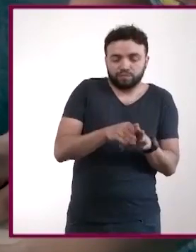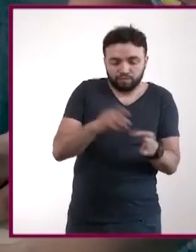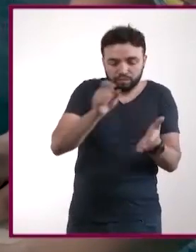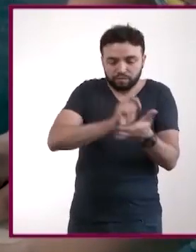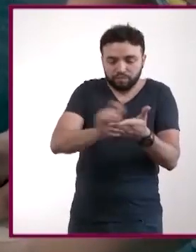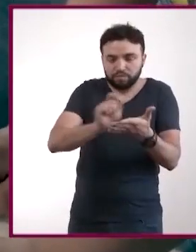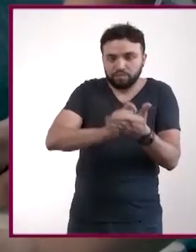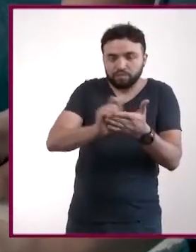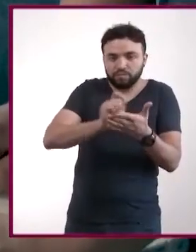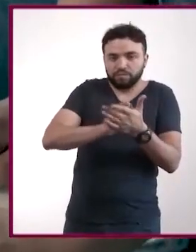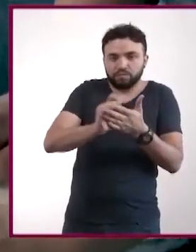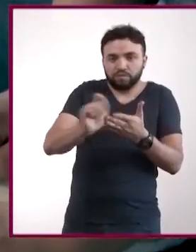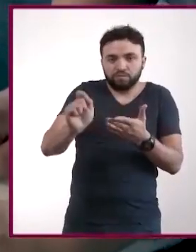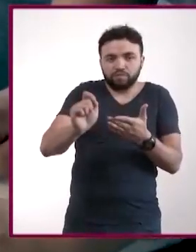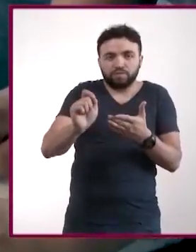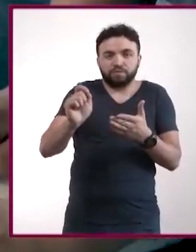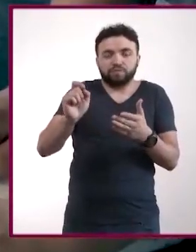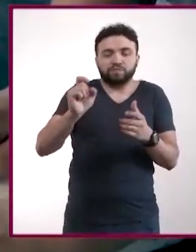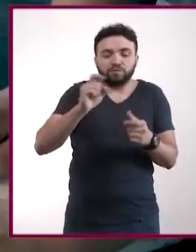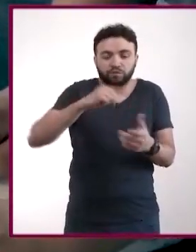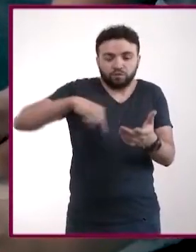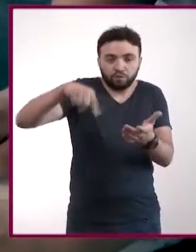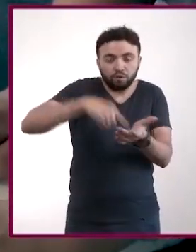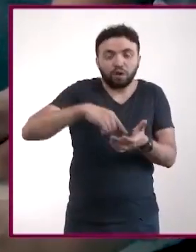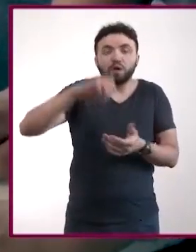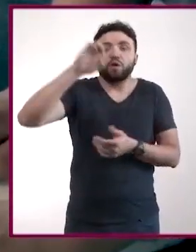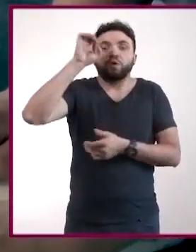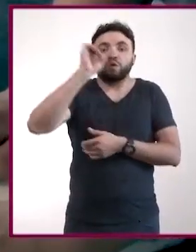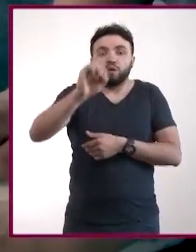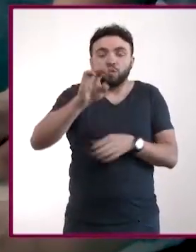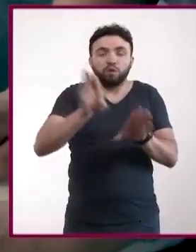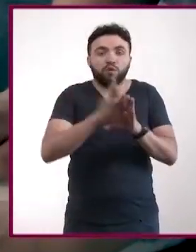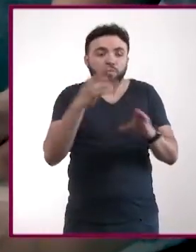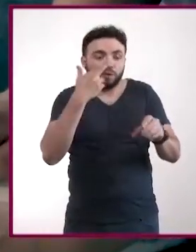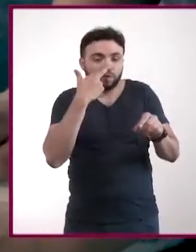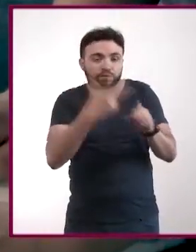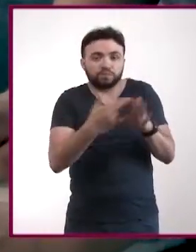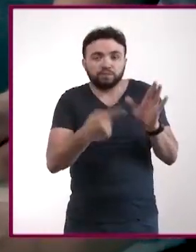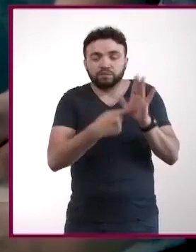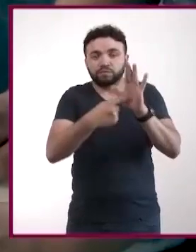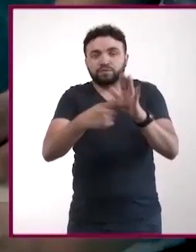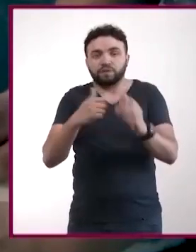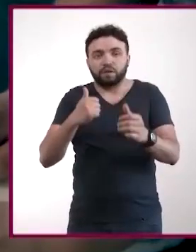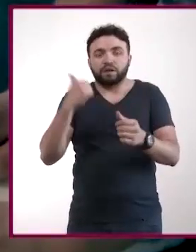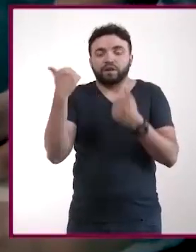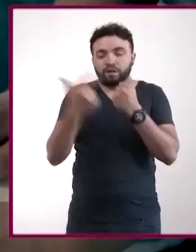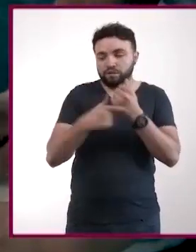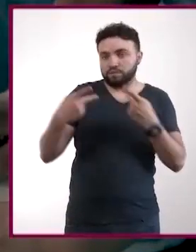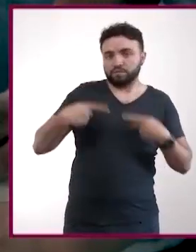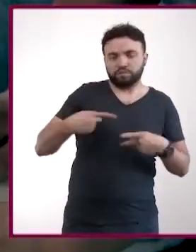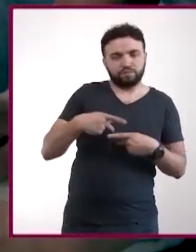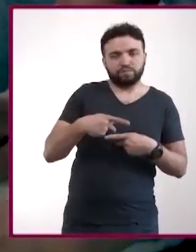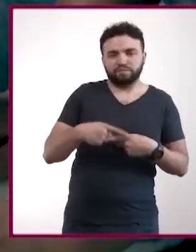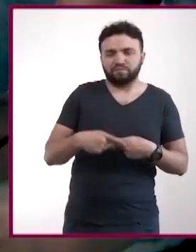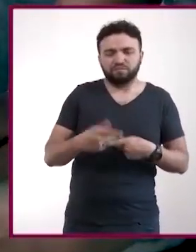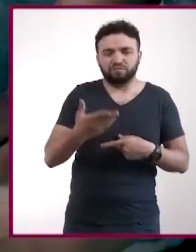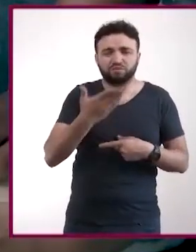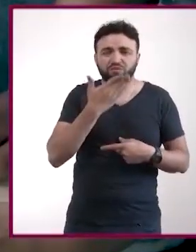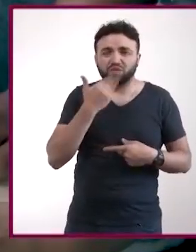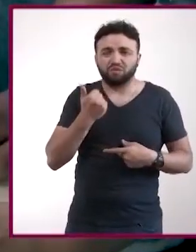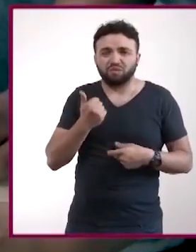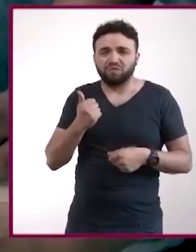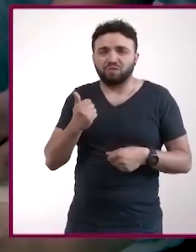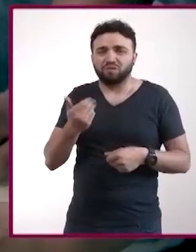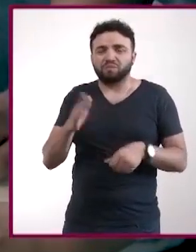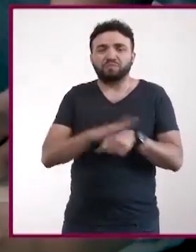documental, ¿no? Sobre el sitio o representacional del sitio, etcétera, sino que no hay...